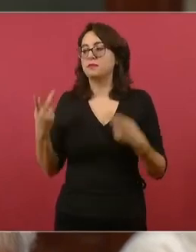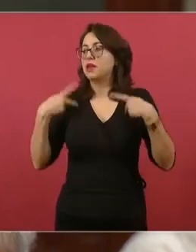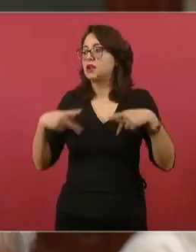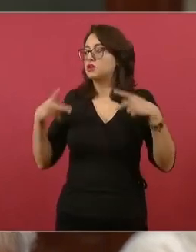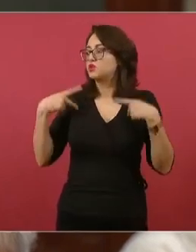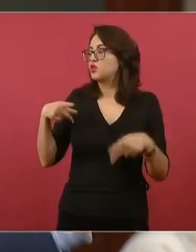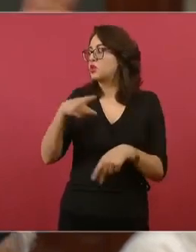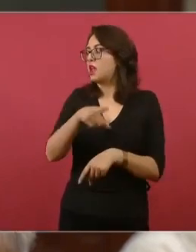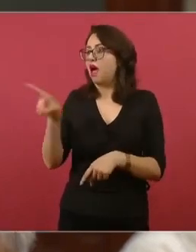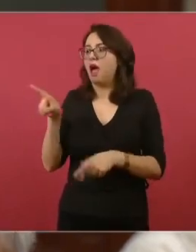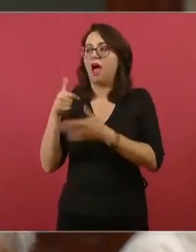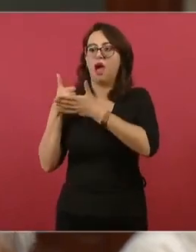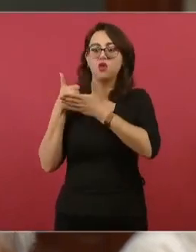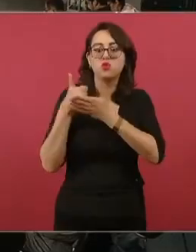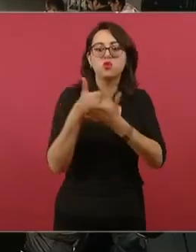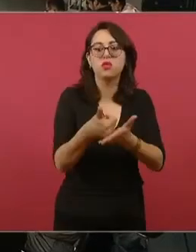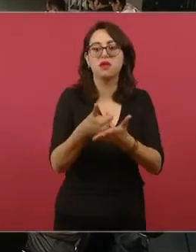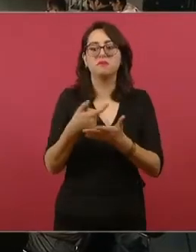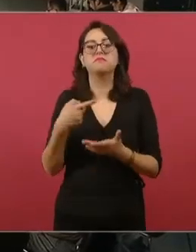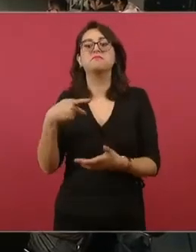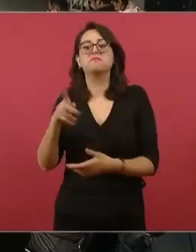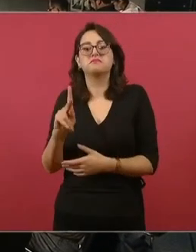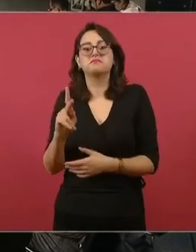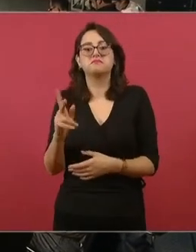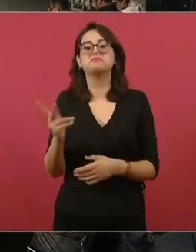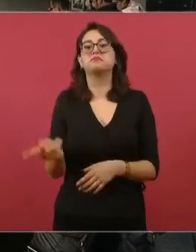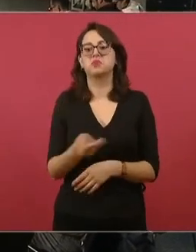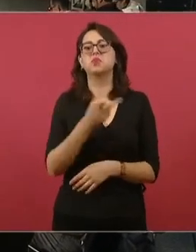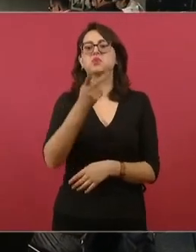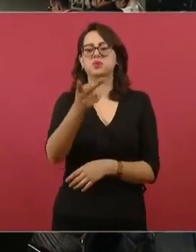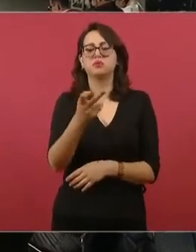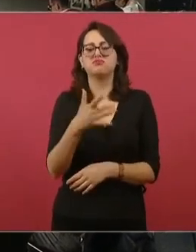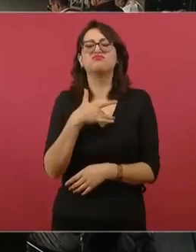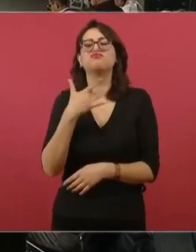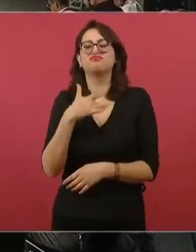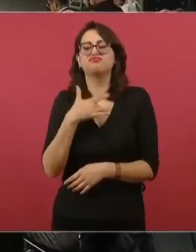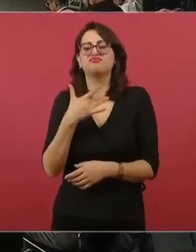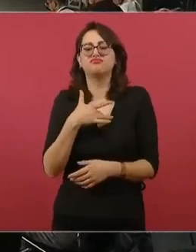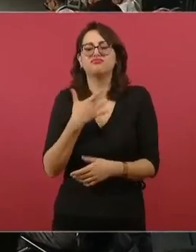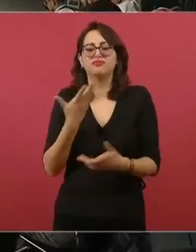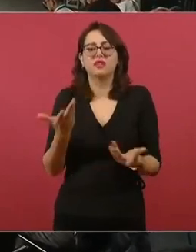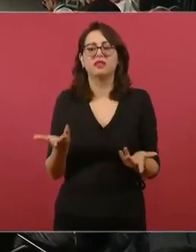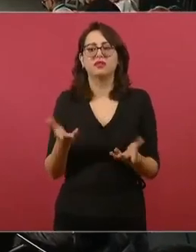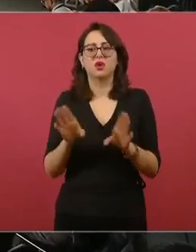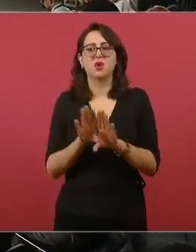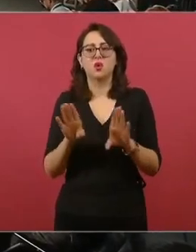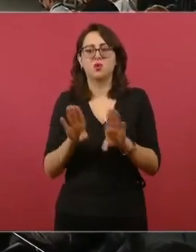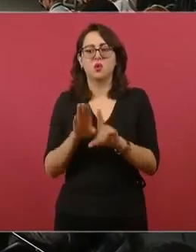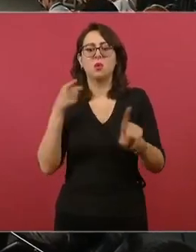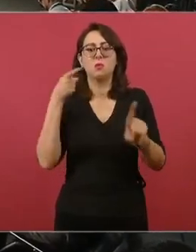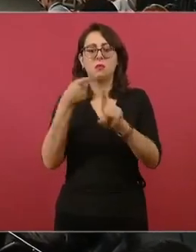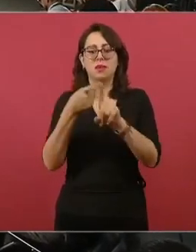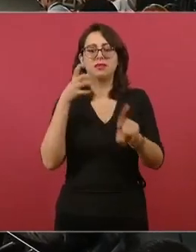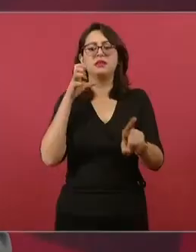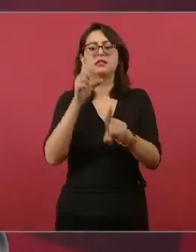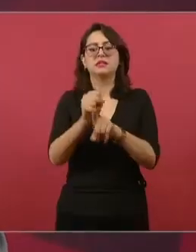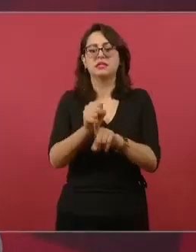retos pendientes? ¿Cuáles son las metas que ha tenido su gobierno hoy en día? ¿Y cómo se siente al respecto, presidente? Gracias. Bueno, voy a